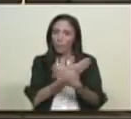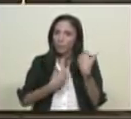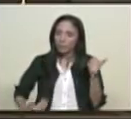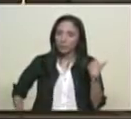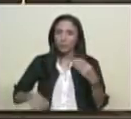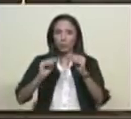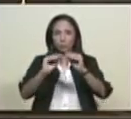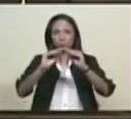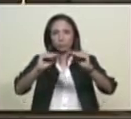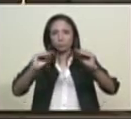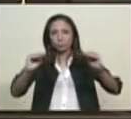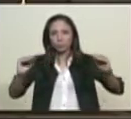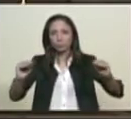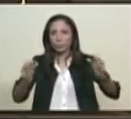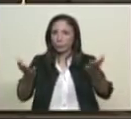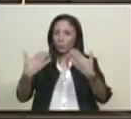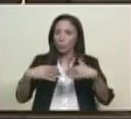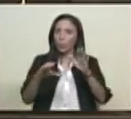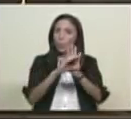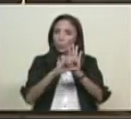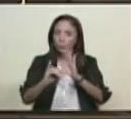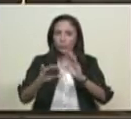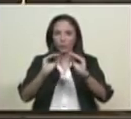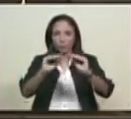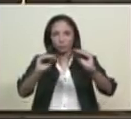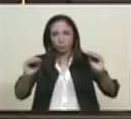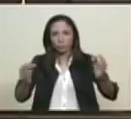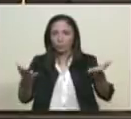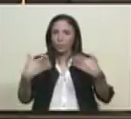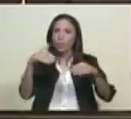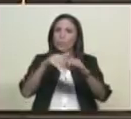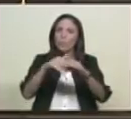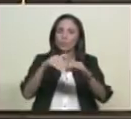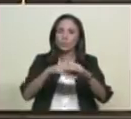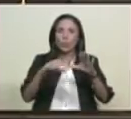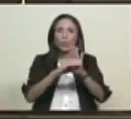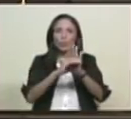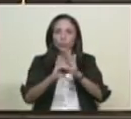invocar al poder constituyente de nuestra patria.